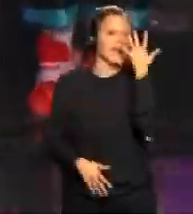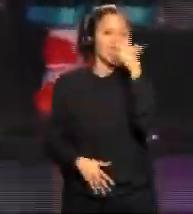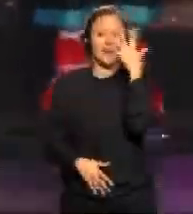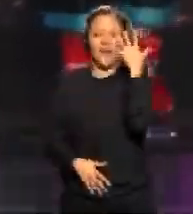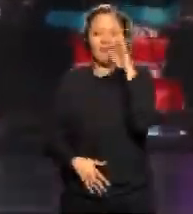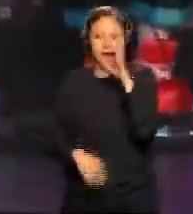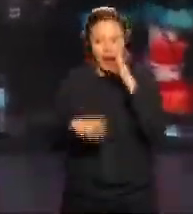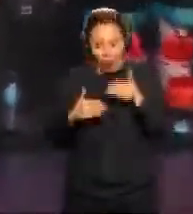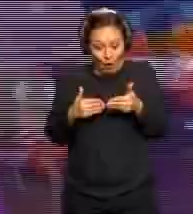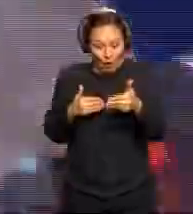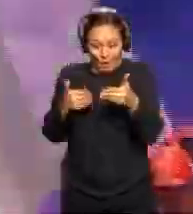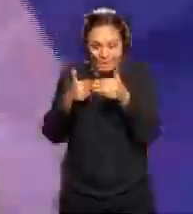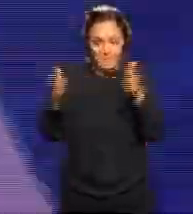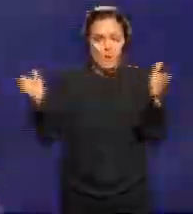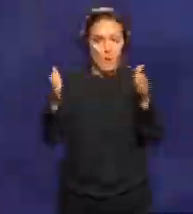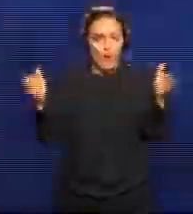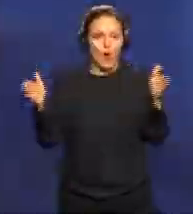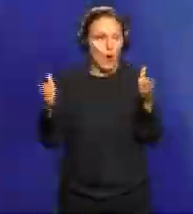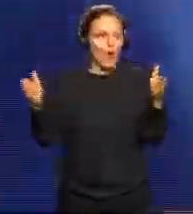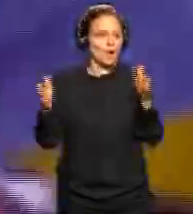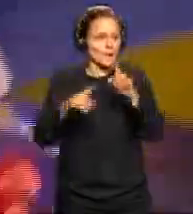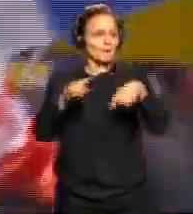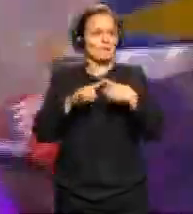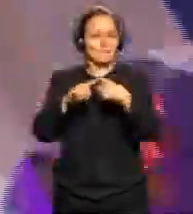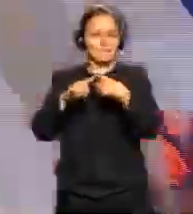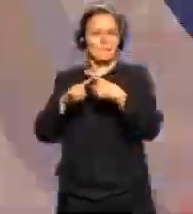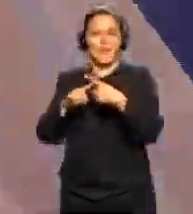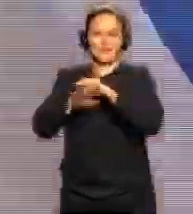fiesta ahora y felicita